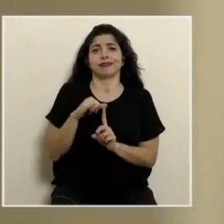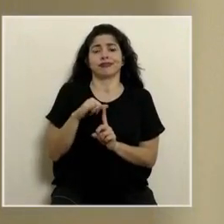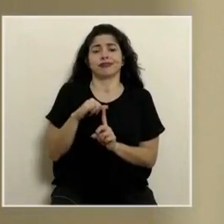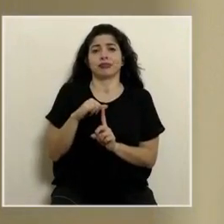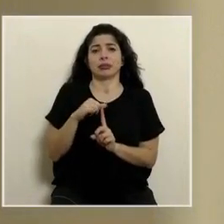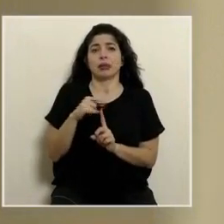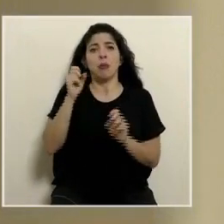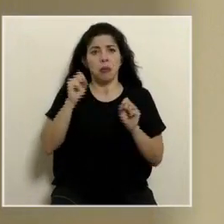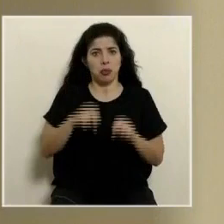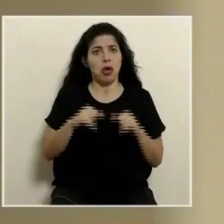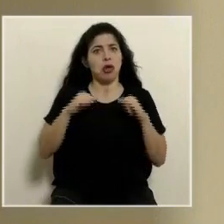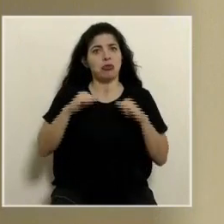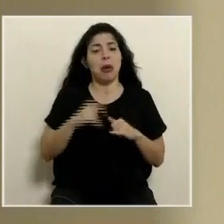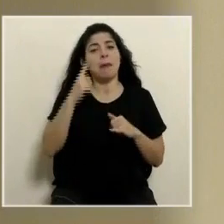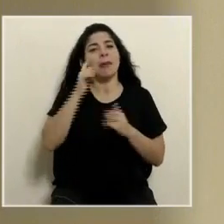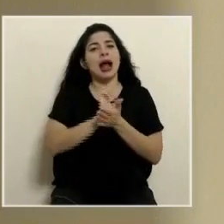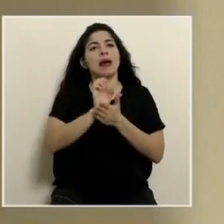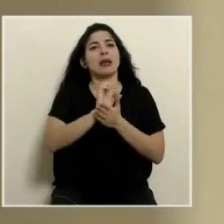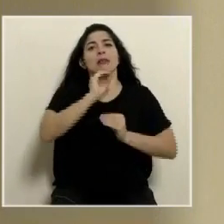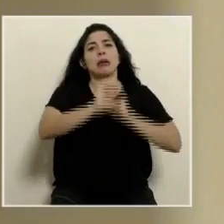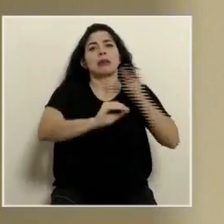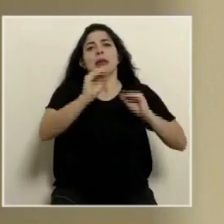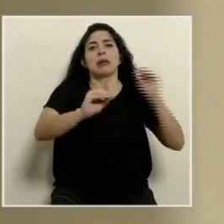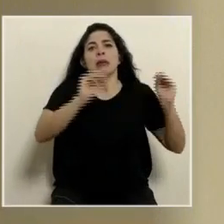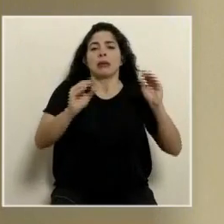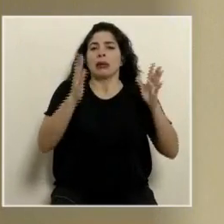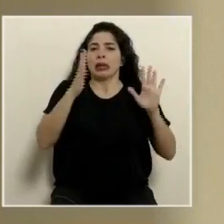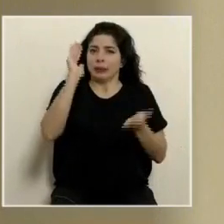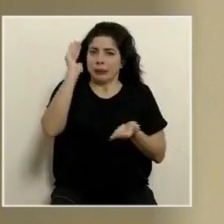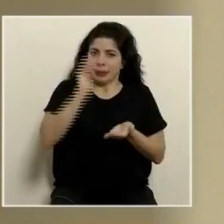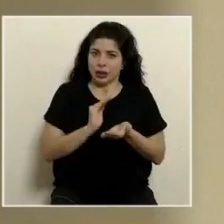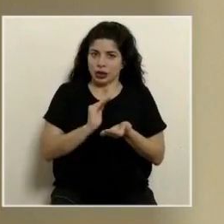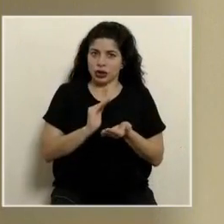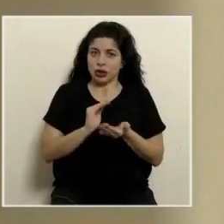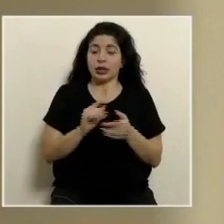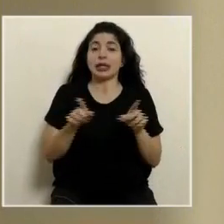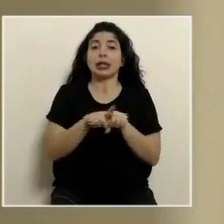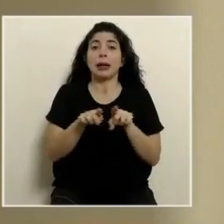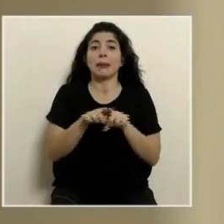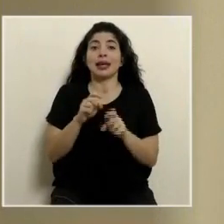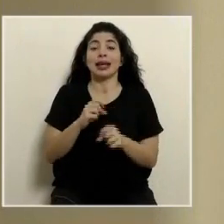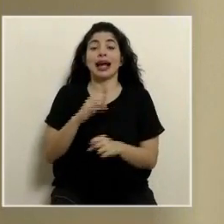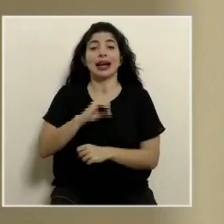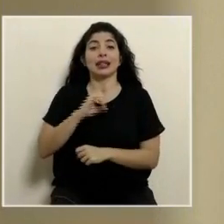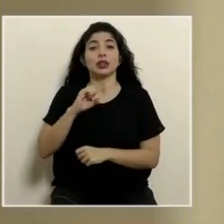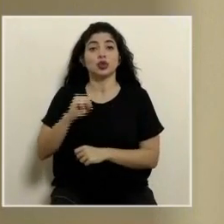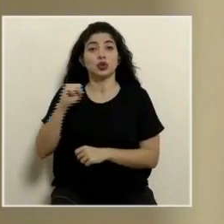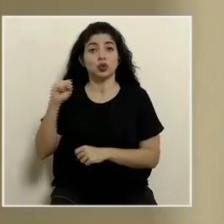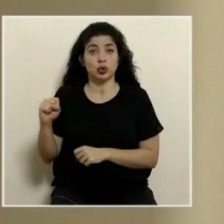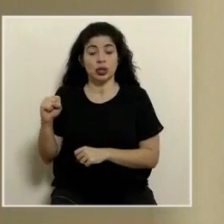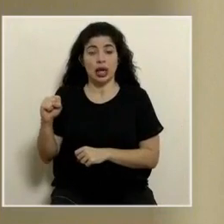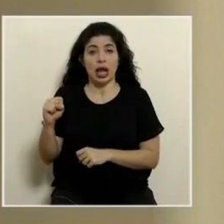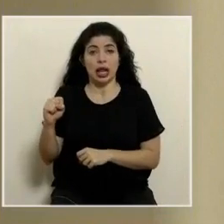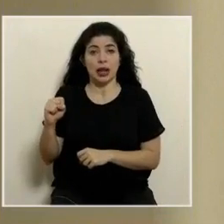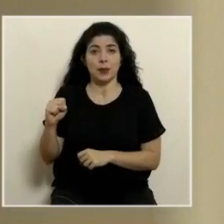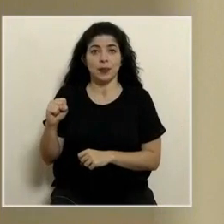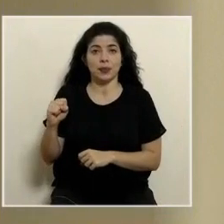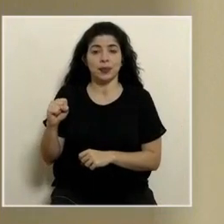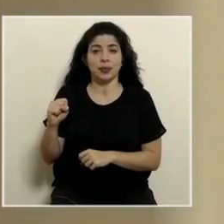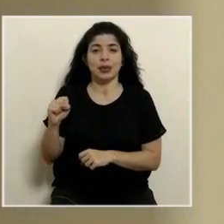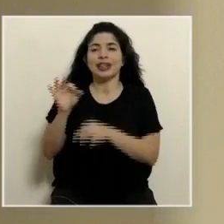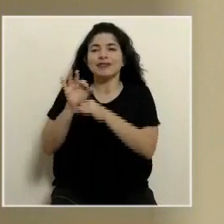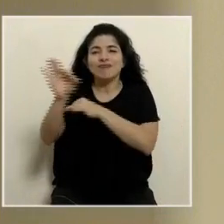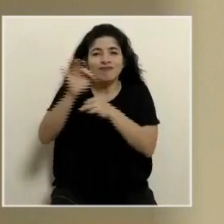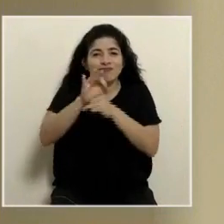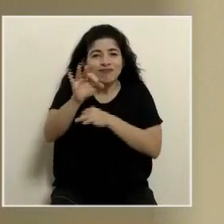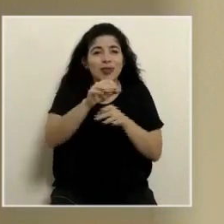evitar mayor propagación del contagio. Además, desde la seguridad social, en lo